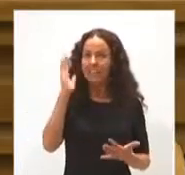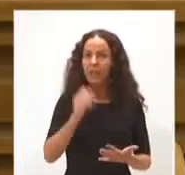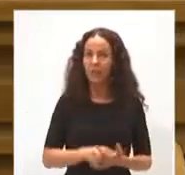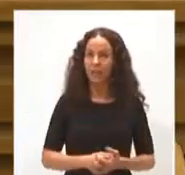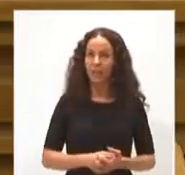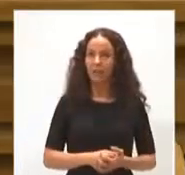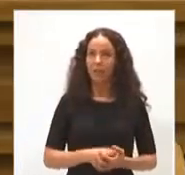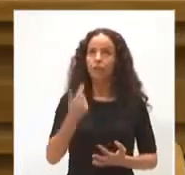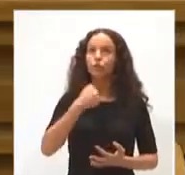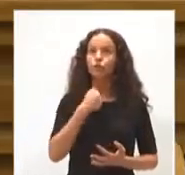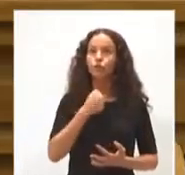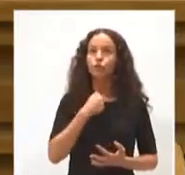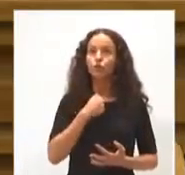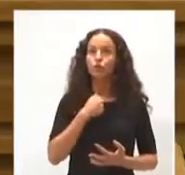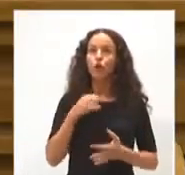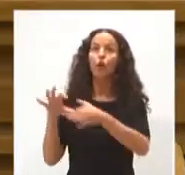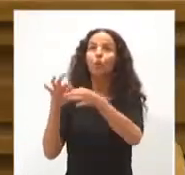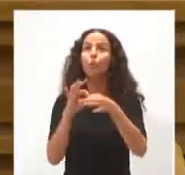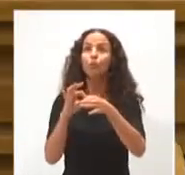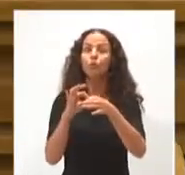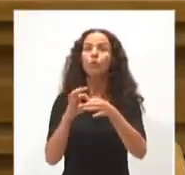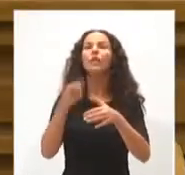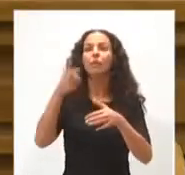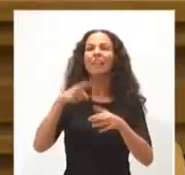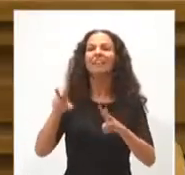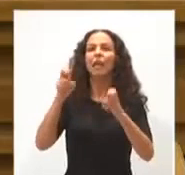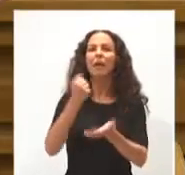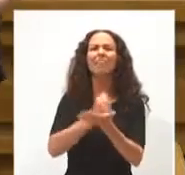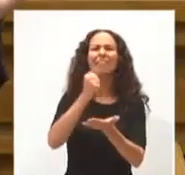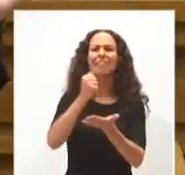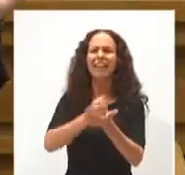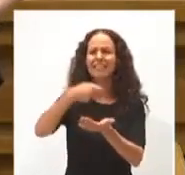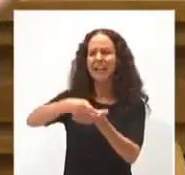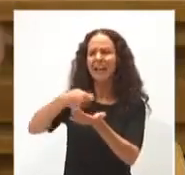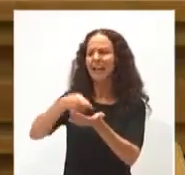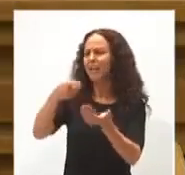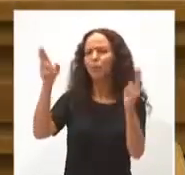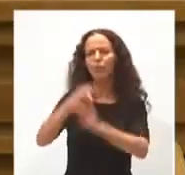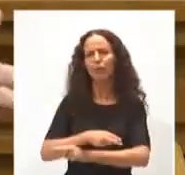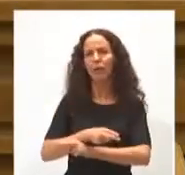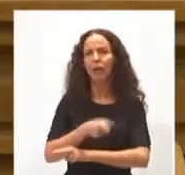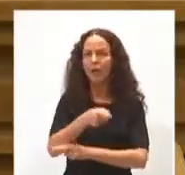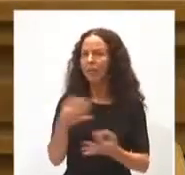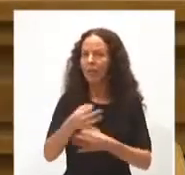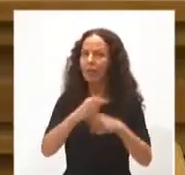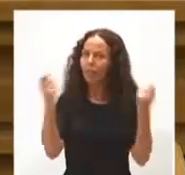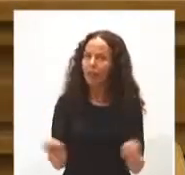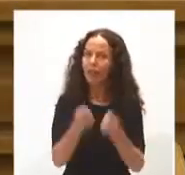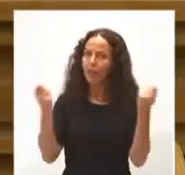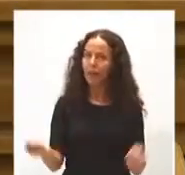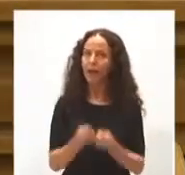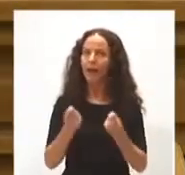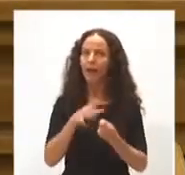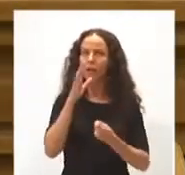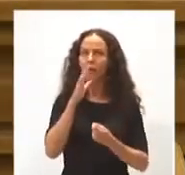hablando de convergencia solo esto también en la tasa que tarda en todos los sitios creo que esto lo tienen que celebrar y si no quisieran porque se agarran a